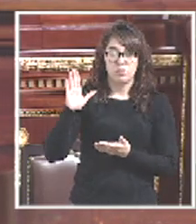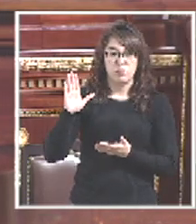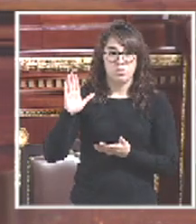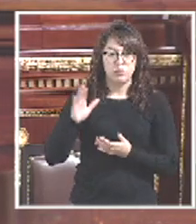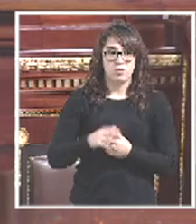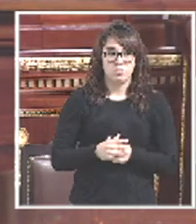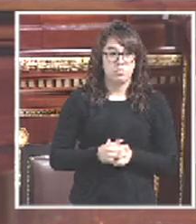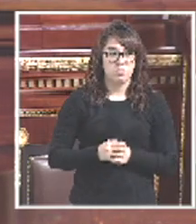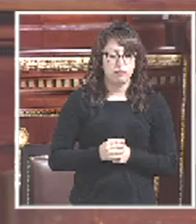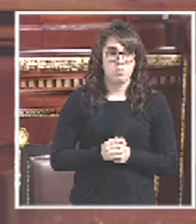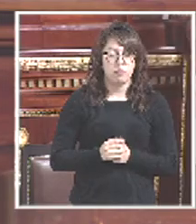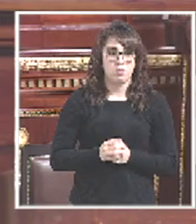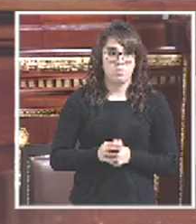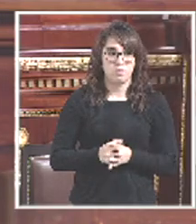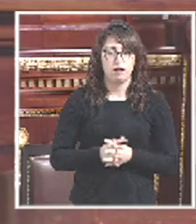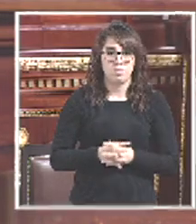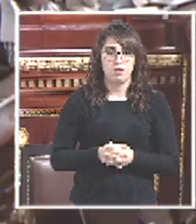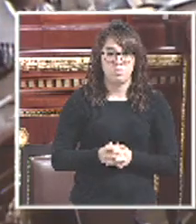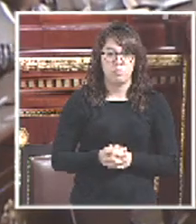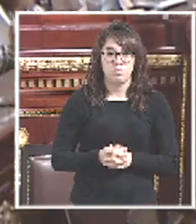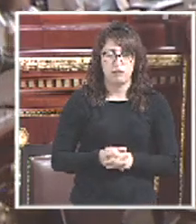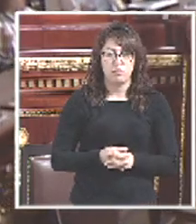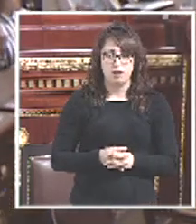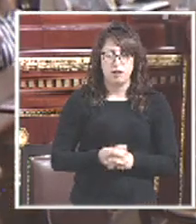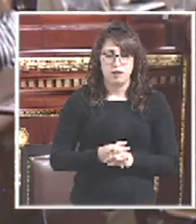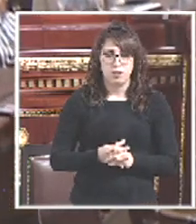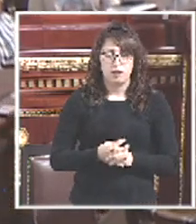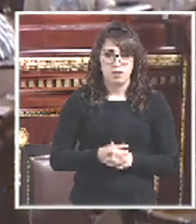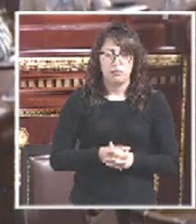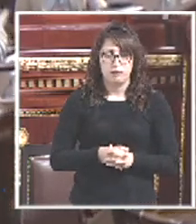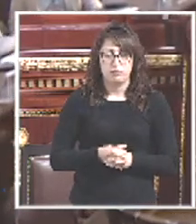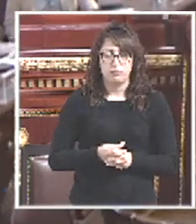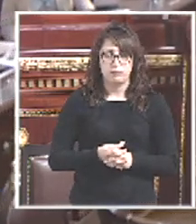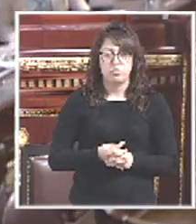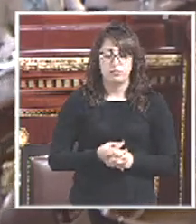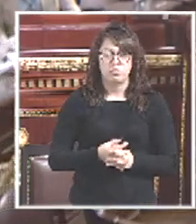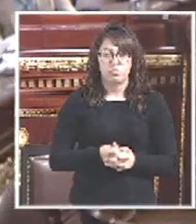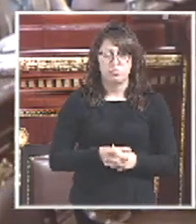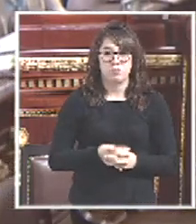por la afirmativa, sírvanse manifestar levantando la mano.